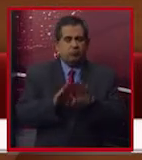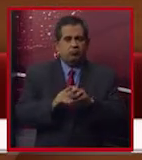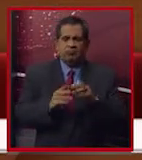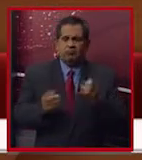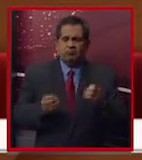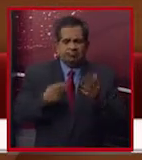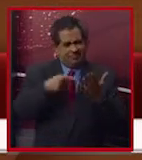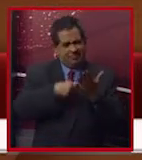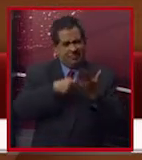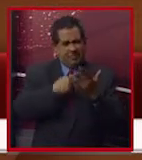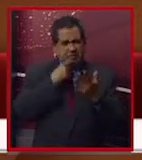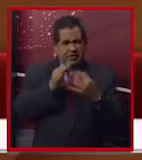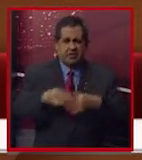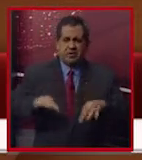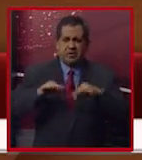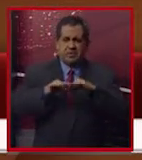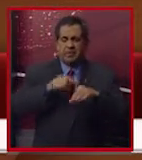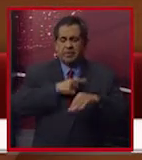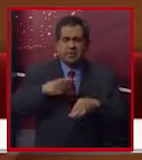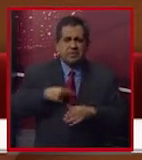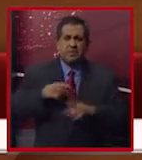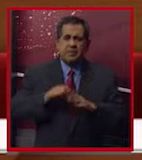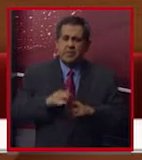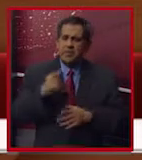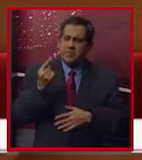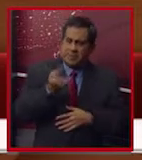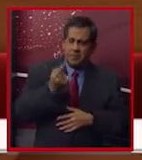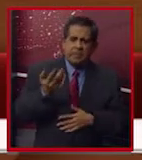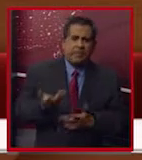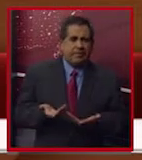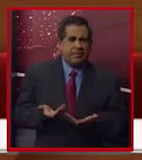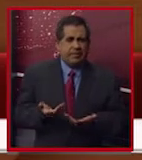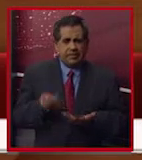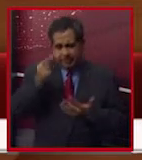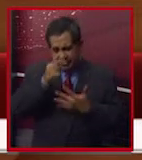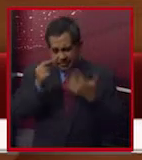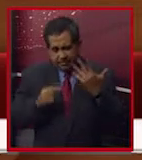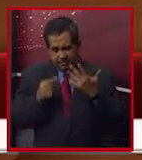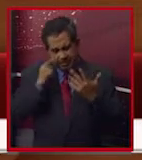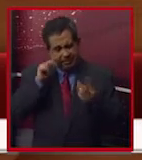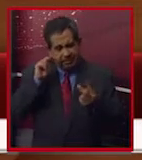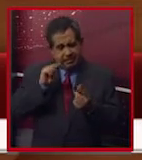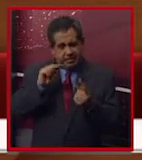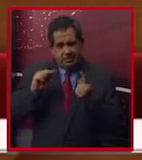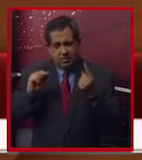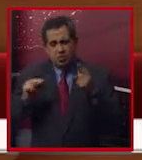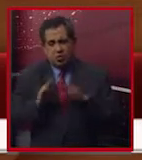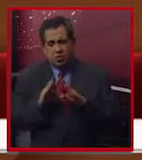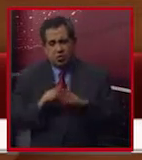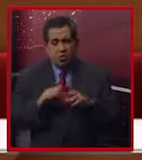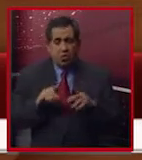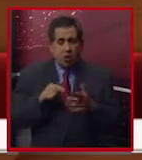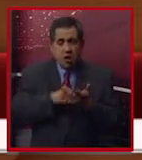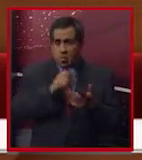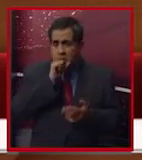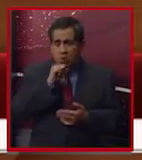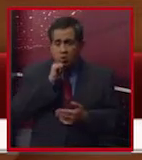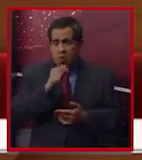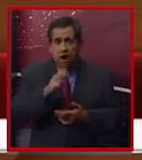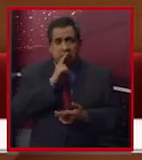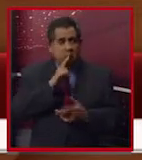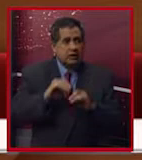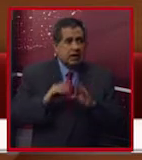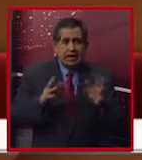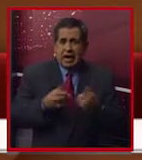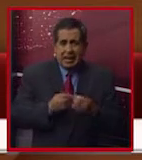sustantiva, un instrumento que posibilita el que, sin parámetros objetivos y sin las debidas garantías de transparencia y rendición de